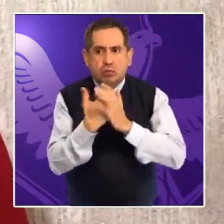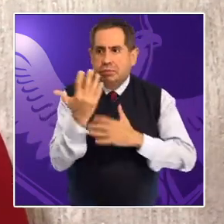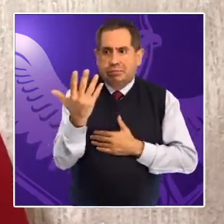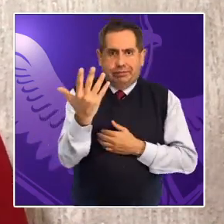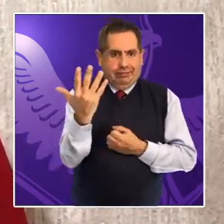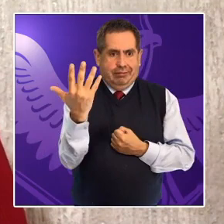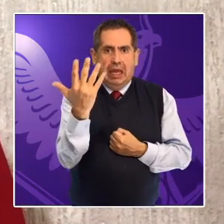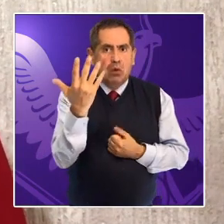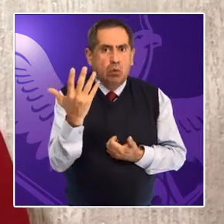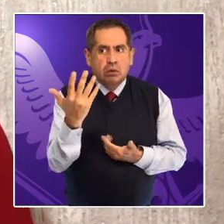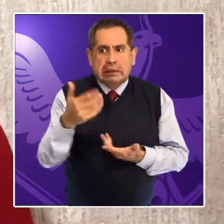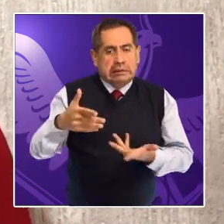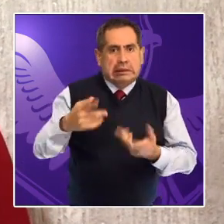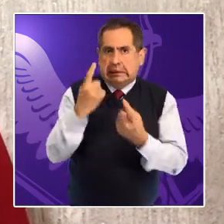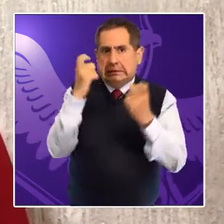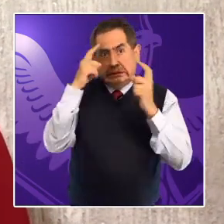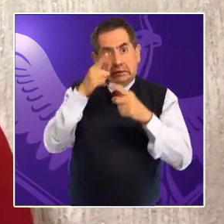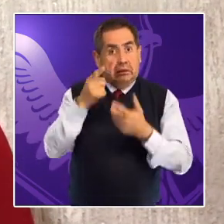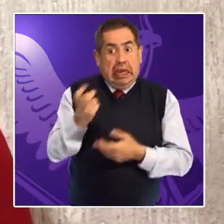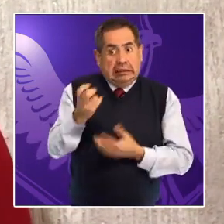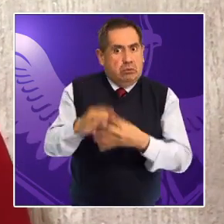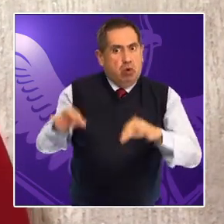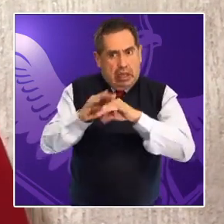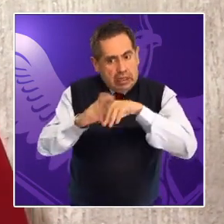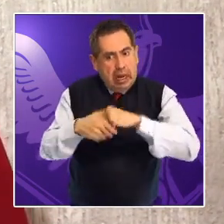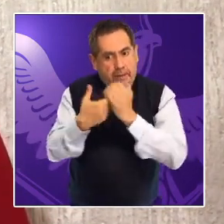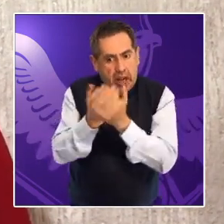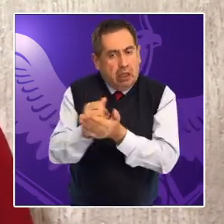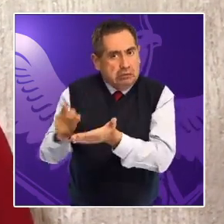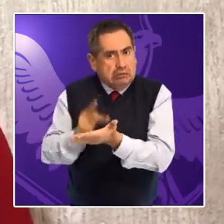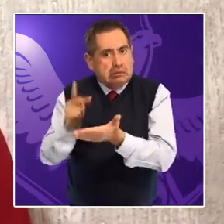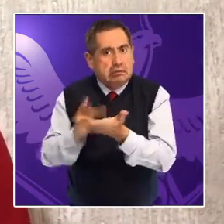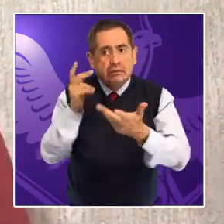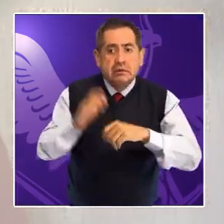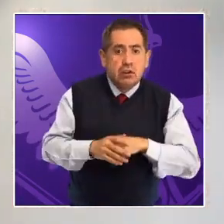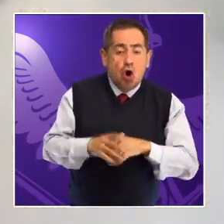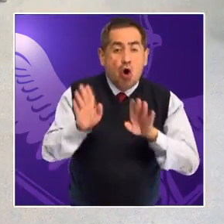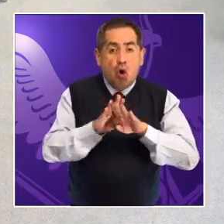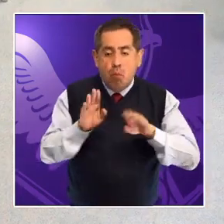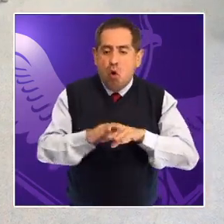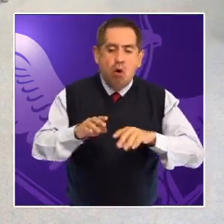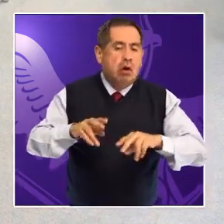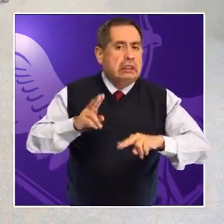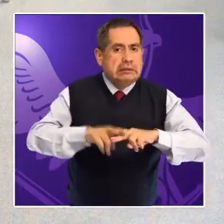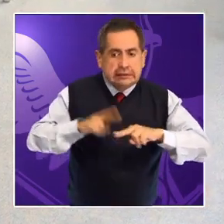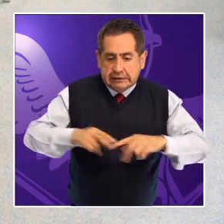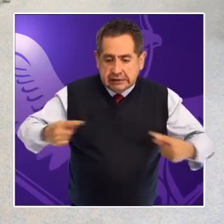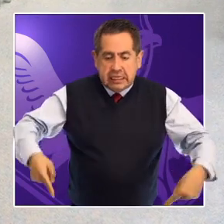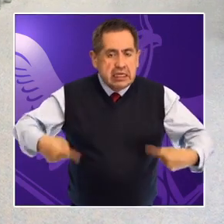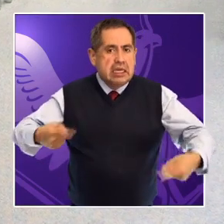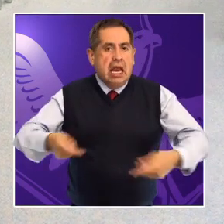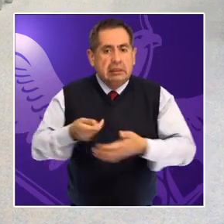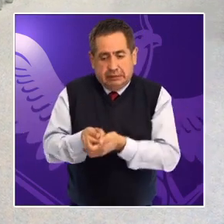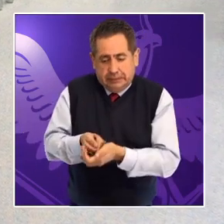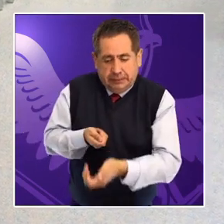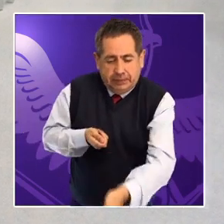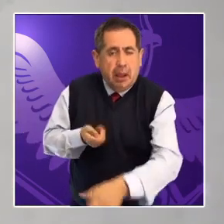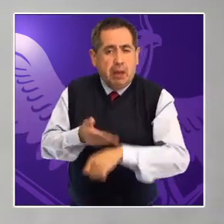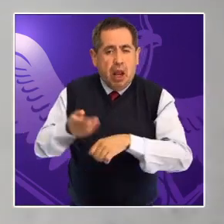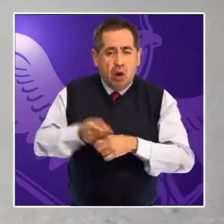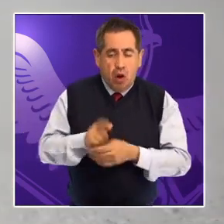por ejemplo, que es una de las cosas más importantes durante la pandemia. Tienen que desinfectar sus ayudas técnicas, es decir, sus sillas de ruedas,